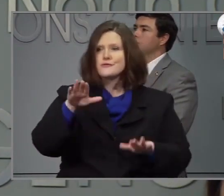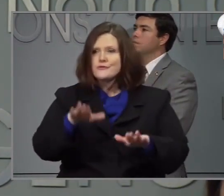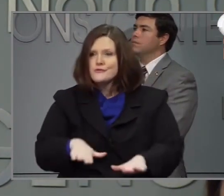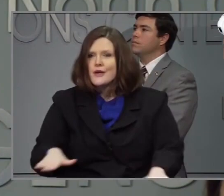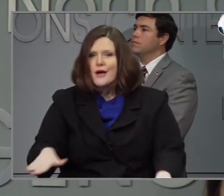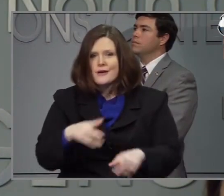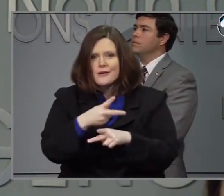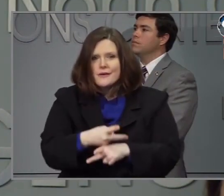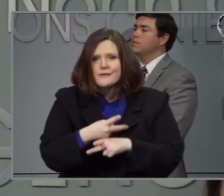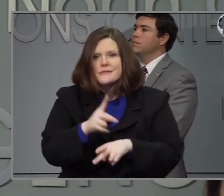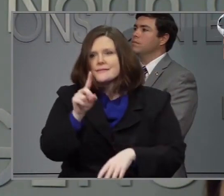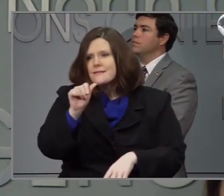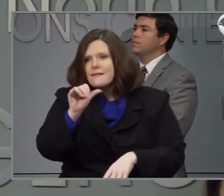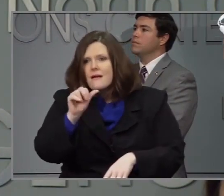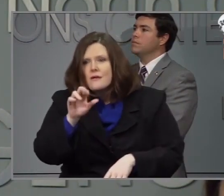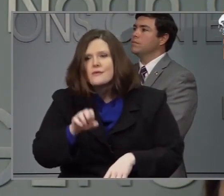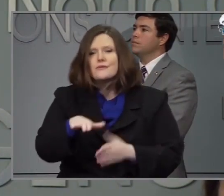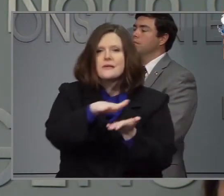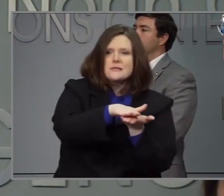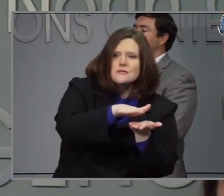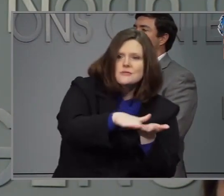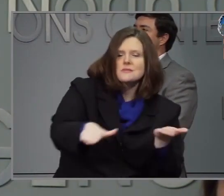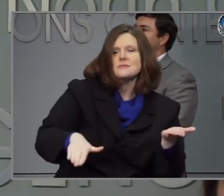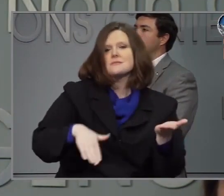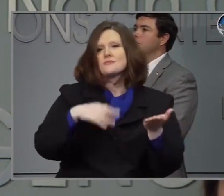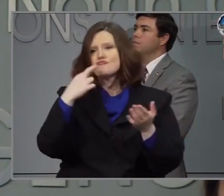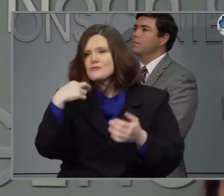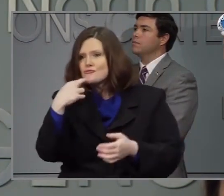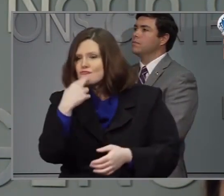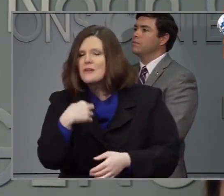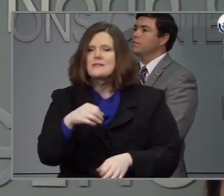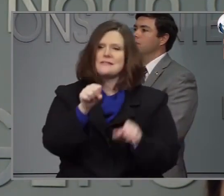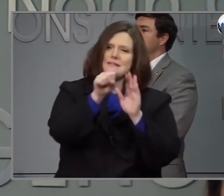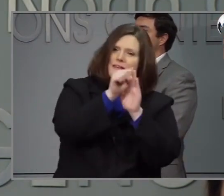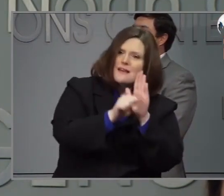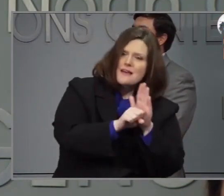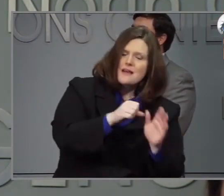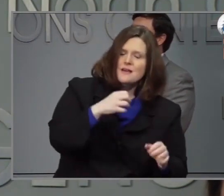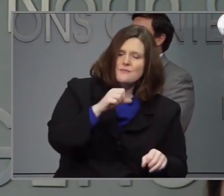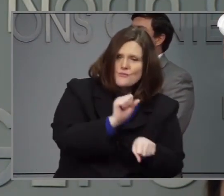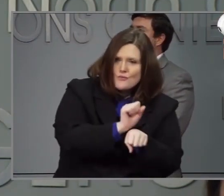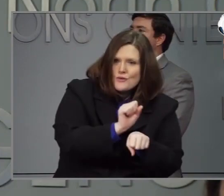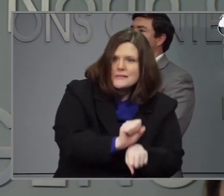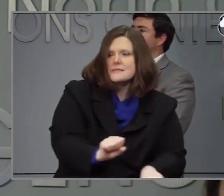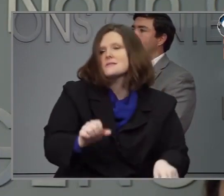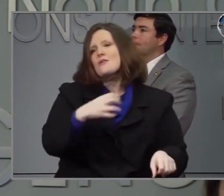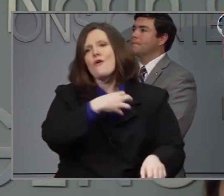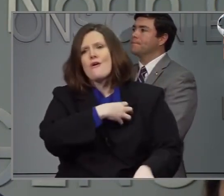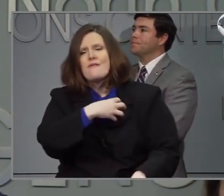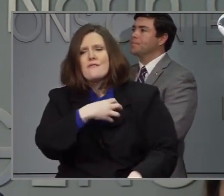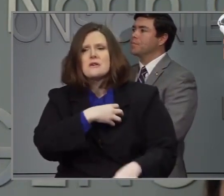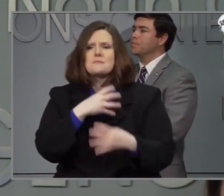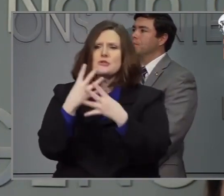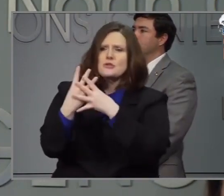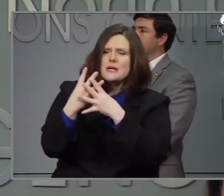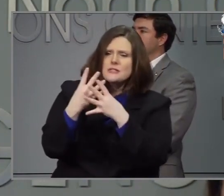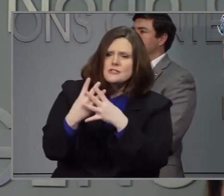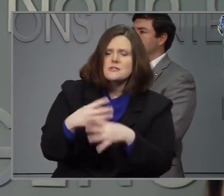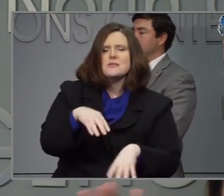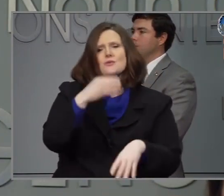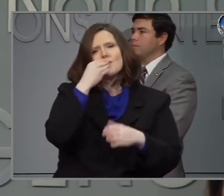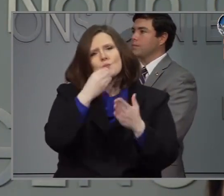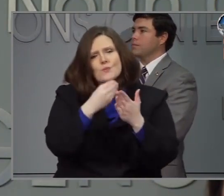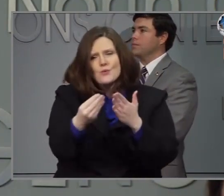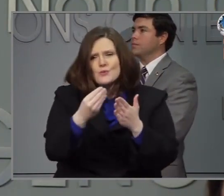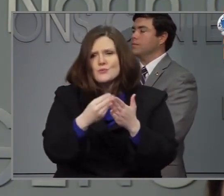salud del personal de atención infantil de limpieza empleados en restaurantes personal estatal oficiales del